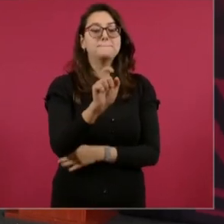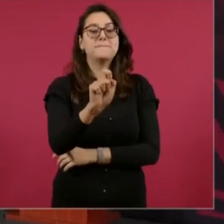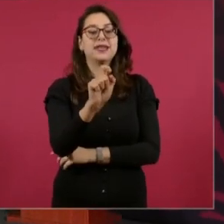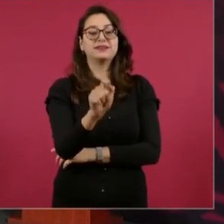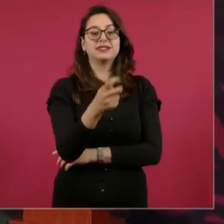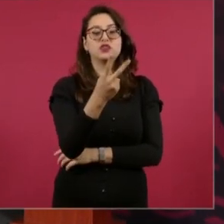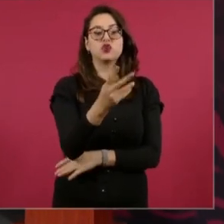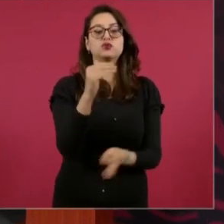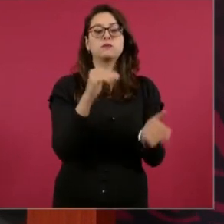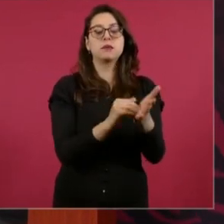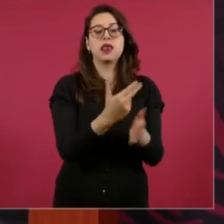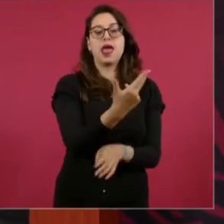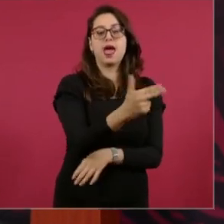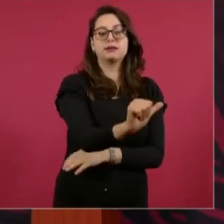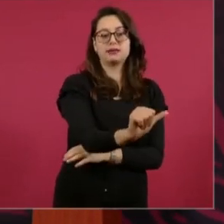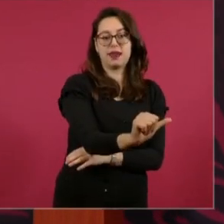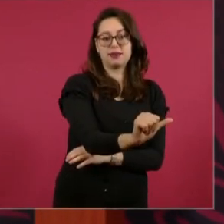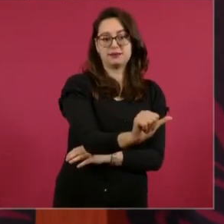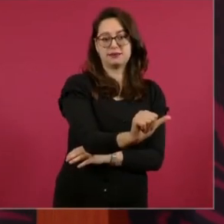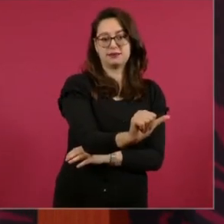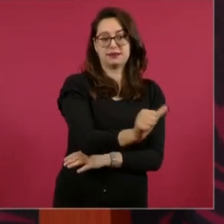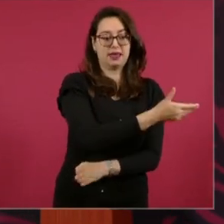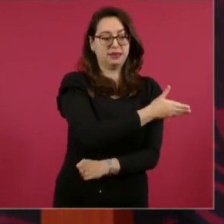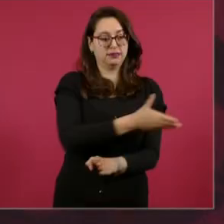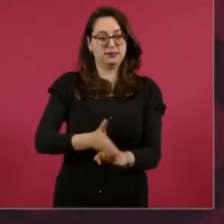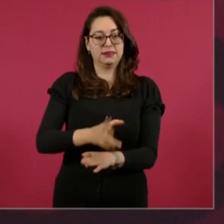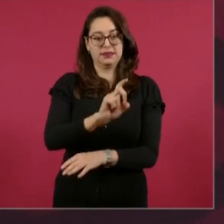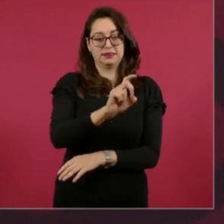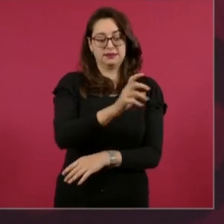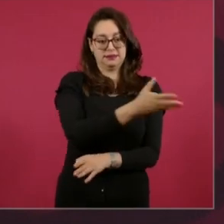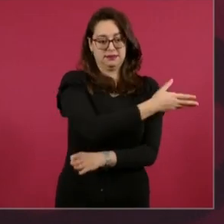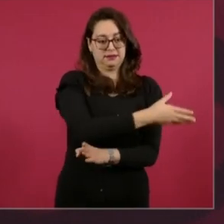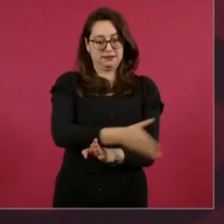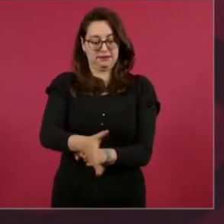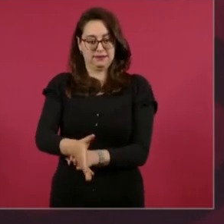¿Cuántas hectáreas vamos a regar nosotros?